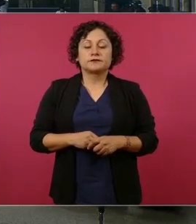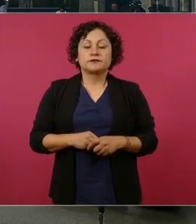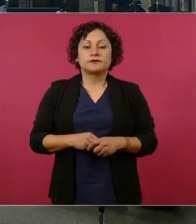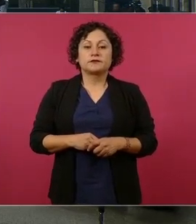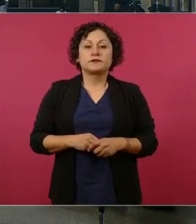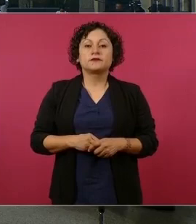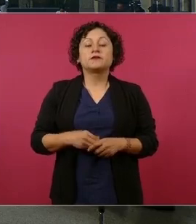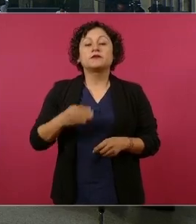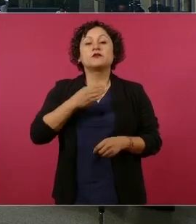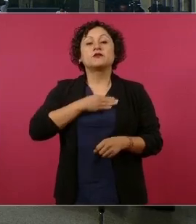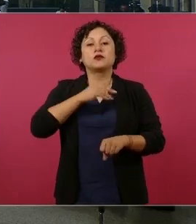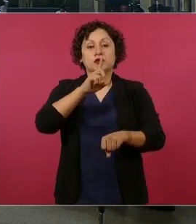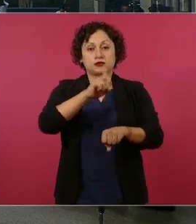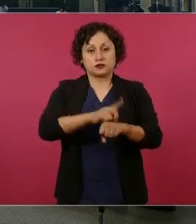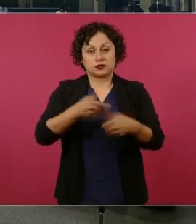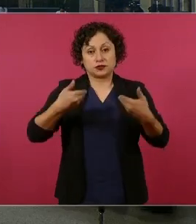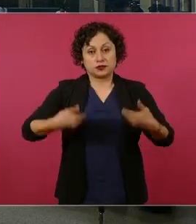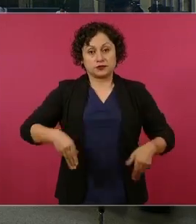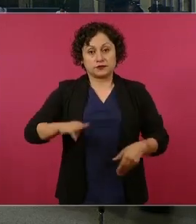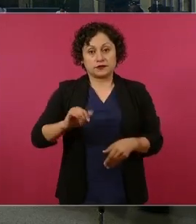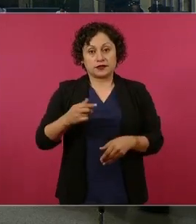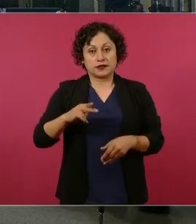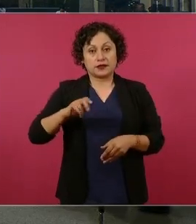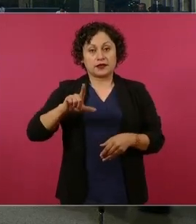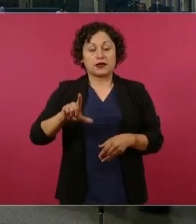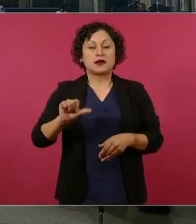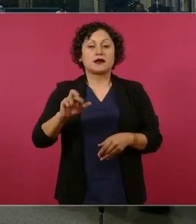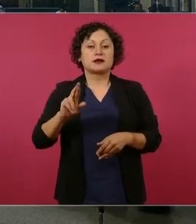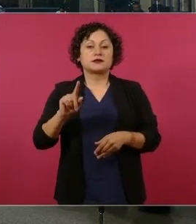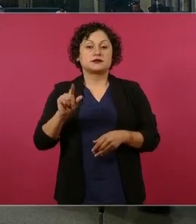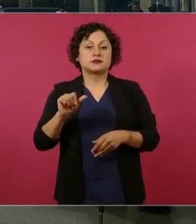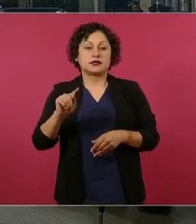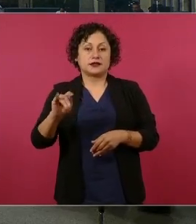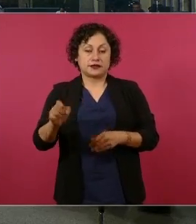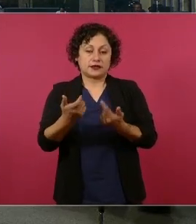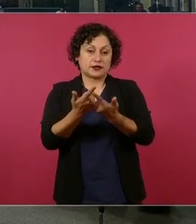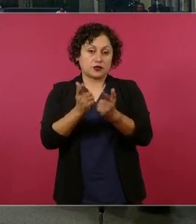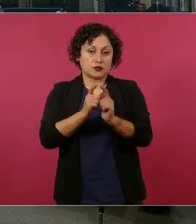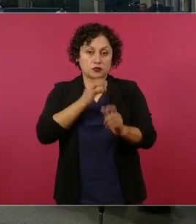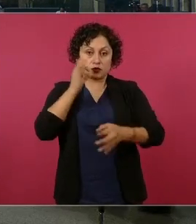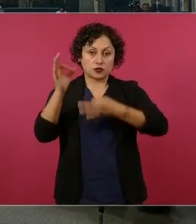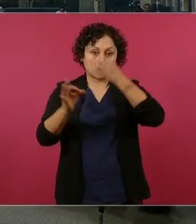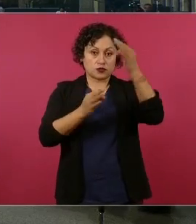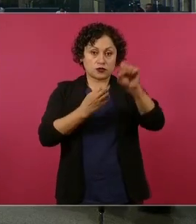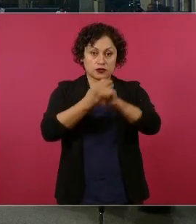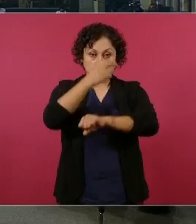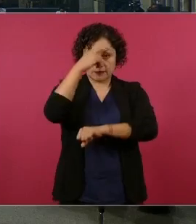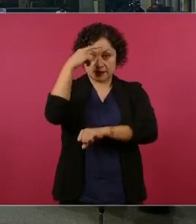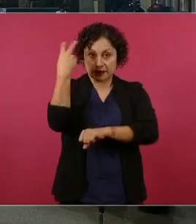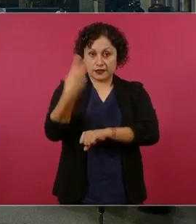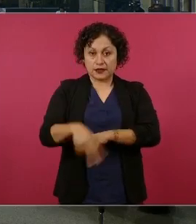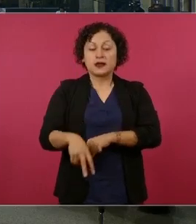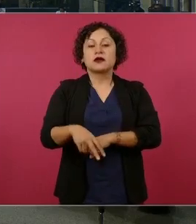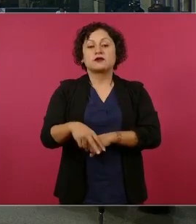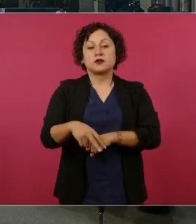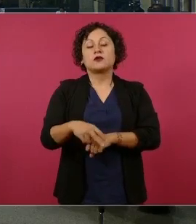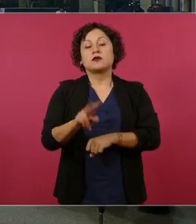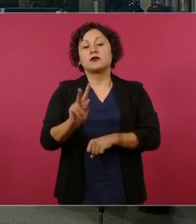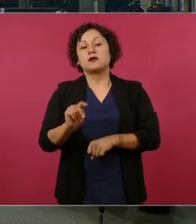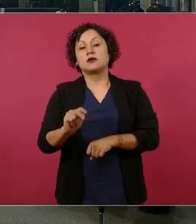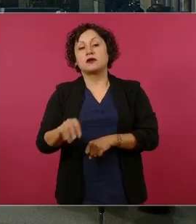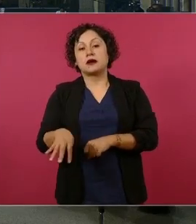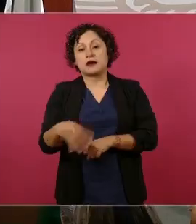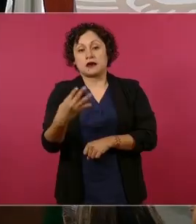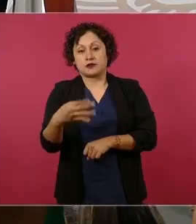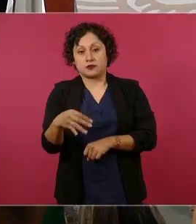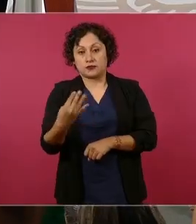Buenos días, presidente. Miguel Arzate, del Sistema Público de Radiodifusión del Estado Mexicano, Canal 14 y Altavoz Radio.